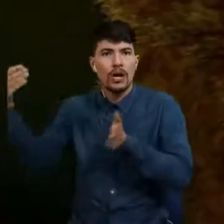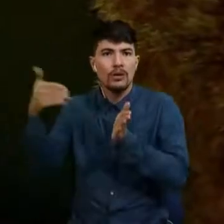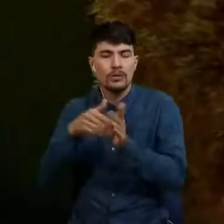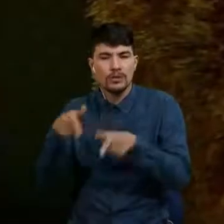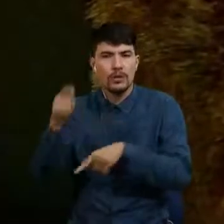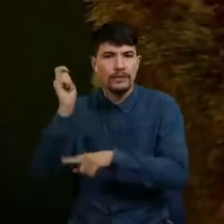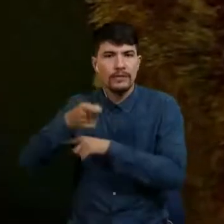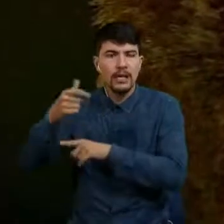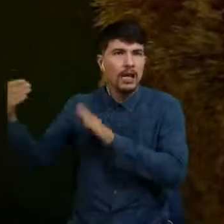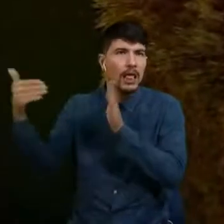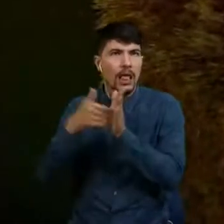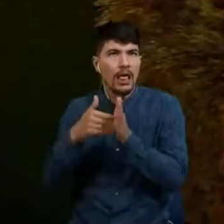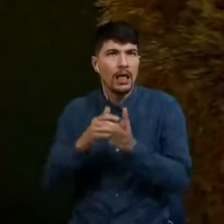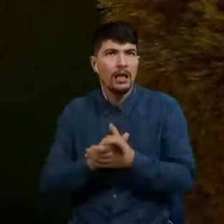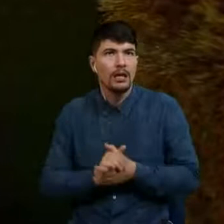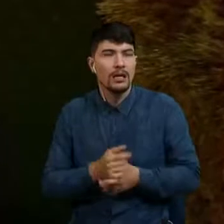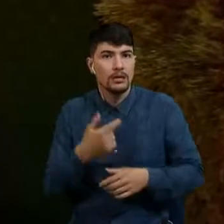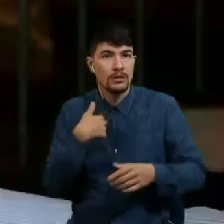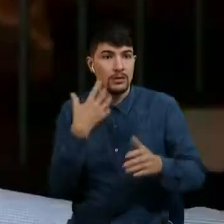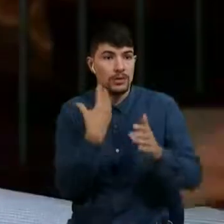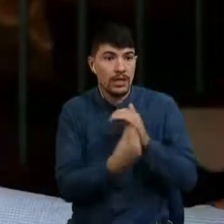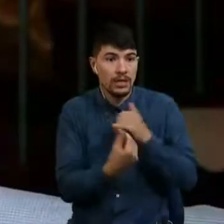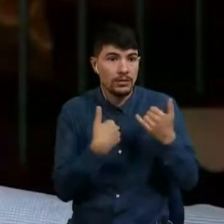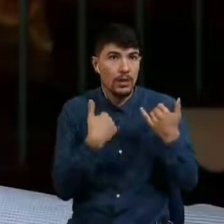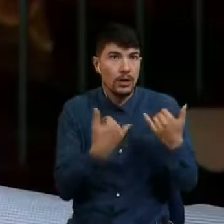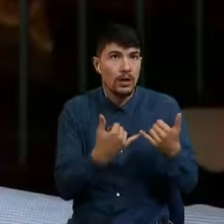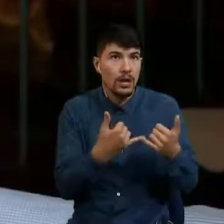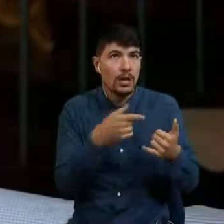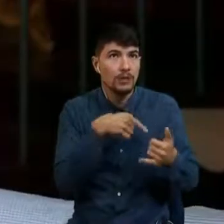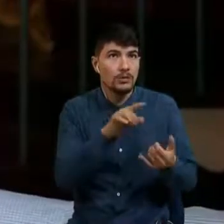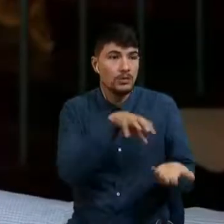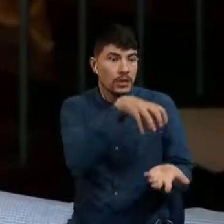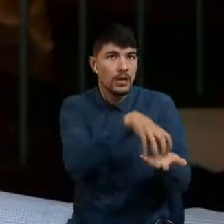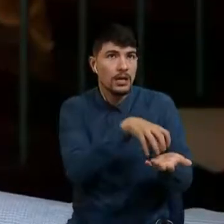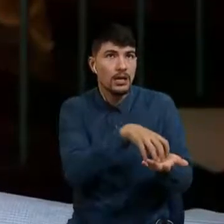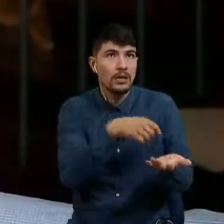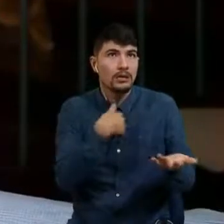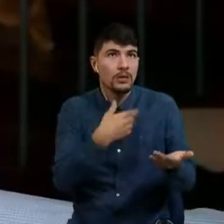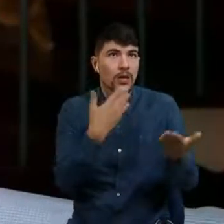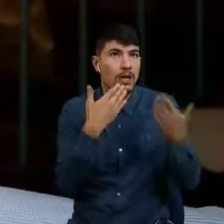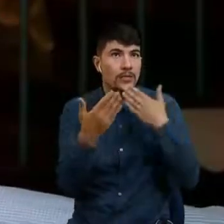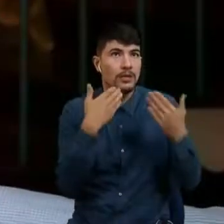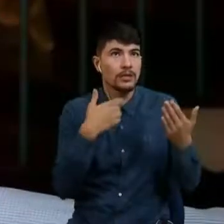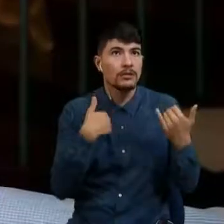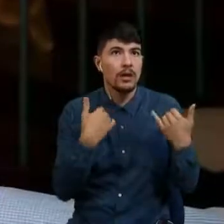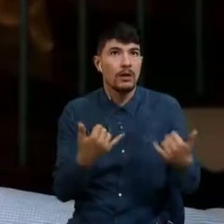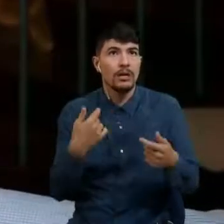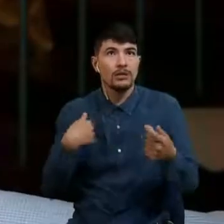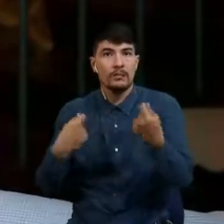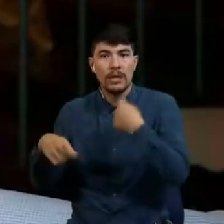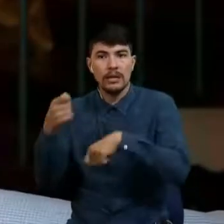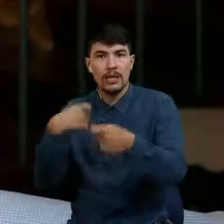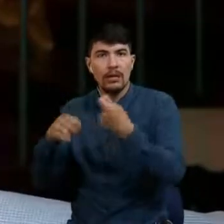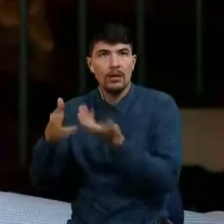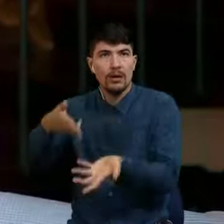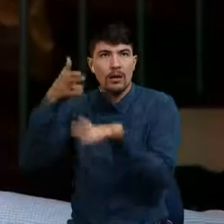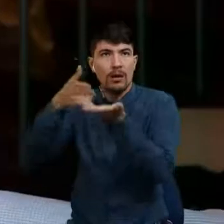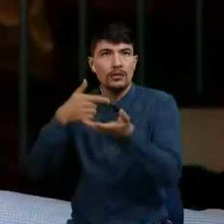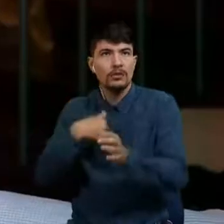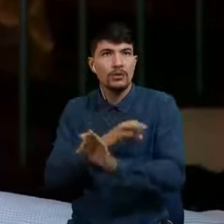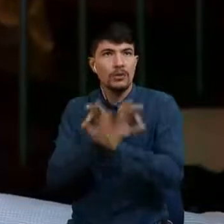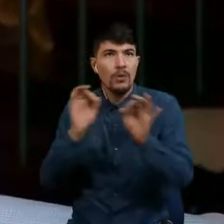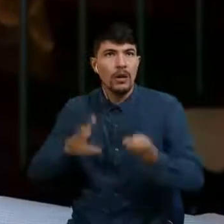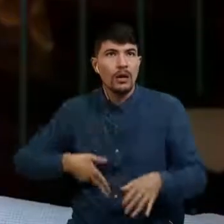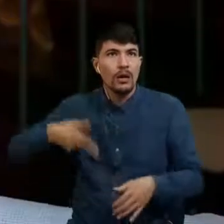fiscalía yo salí de ser víctima en la unidad de restitución de tierra y ser un campesino a un vendedor de armas donde jamás he tenido